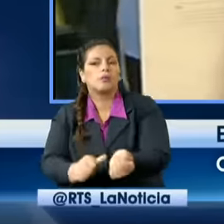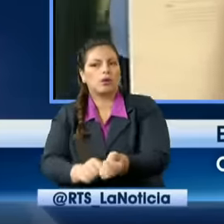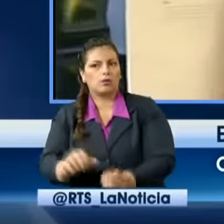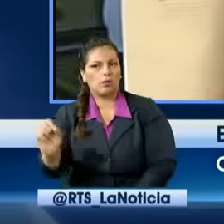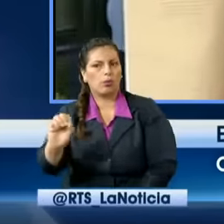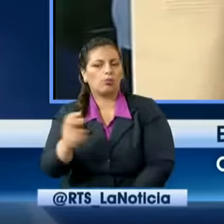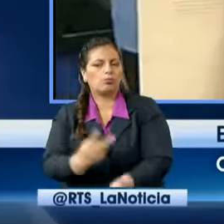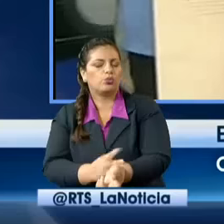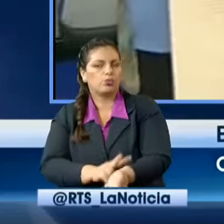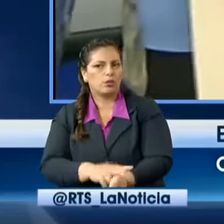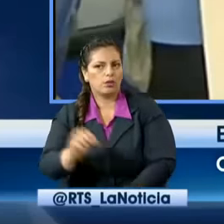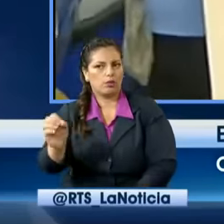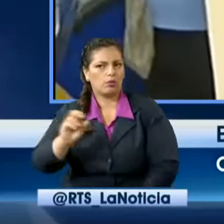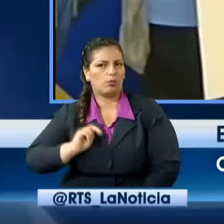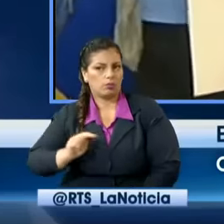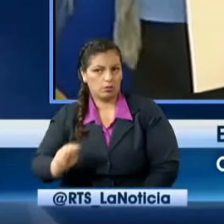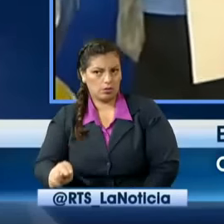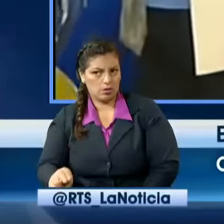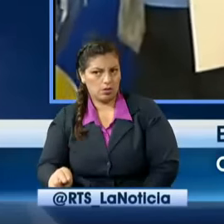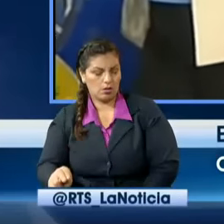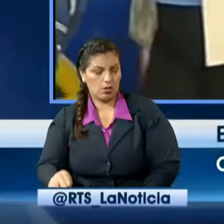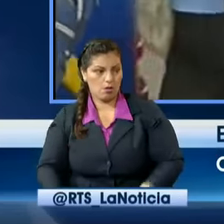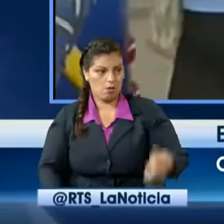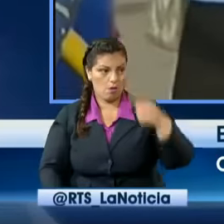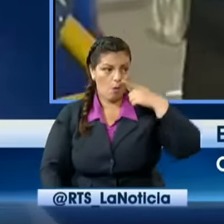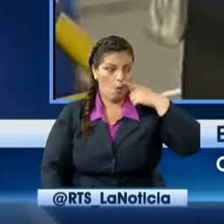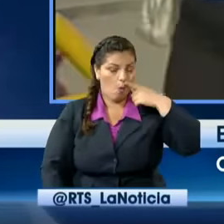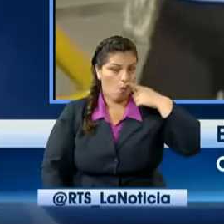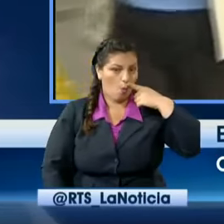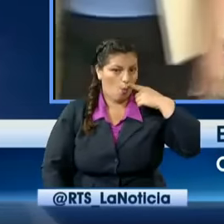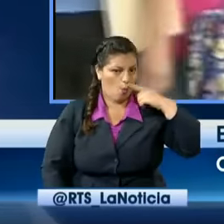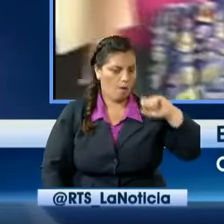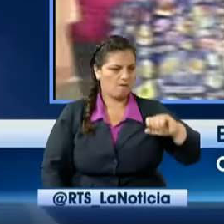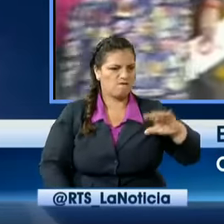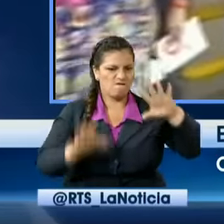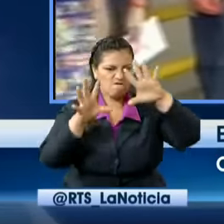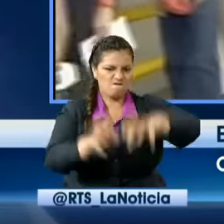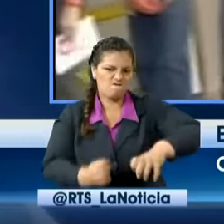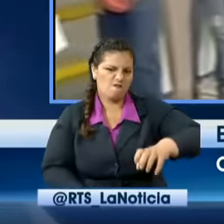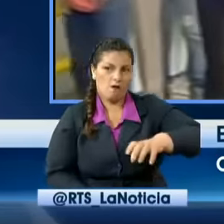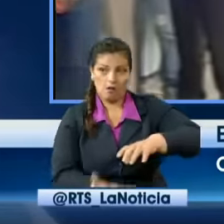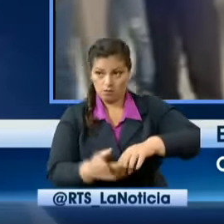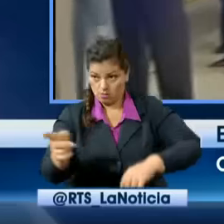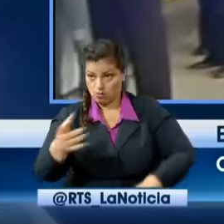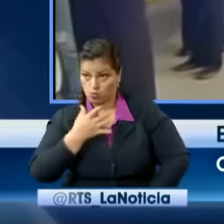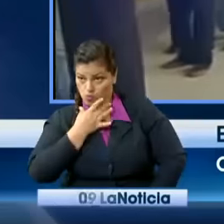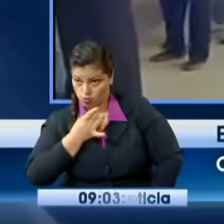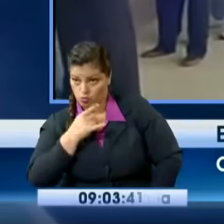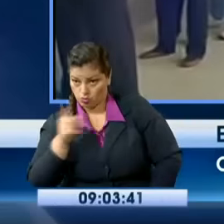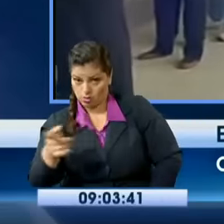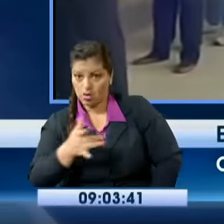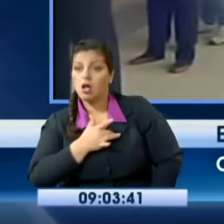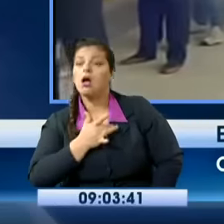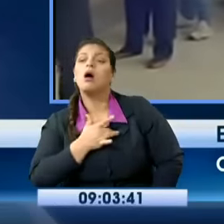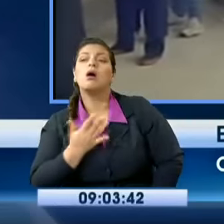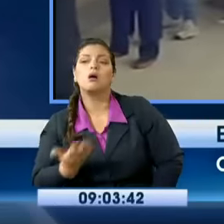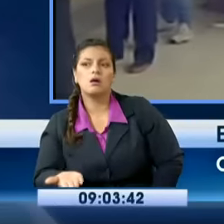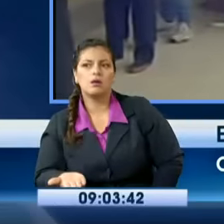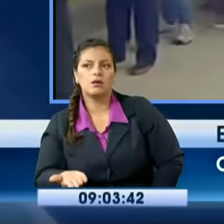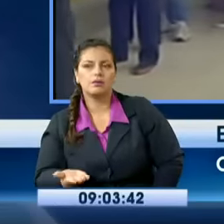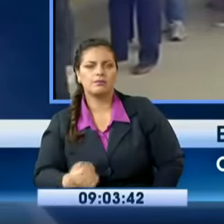alguien... Ahí hacemos la pregunta y que nadie vio nada y que nadie dijo nada. Correcto. Porque te gustaría